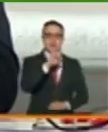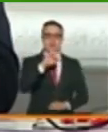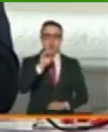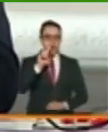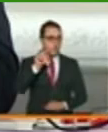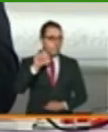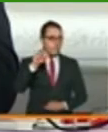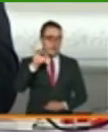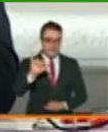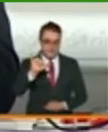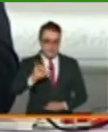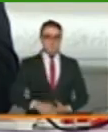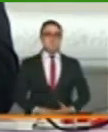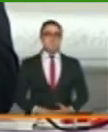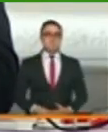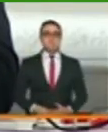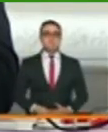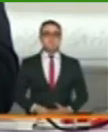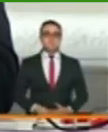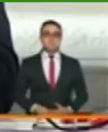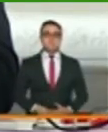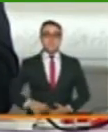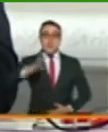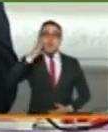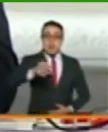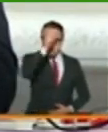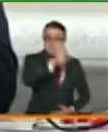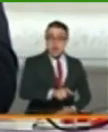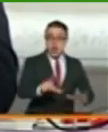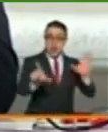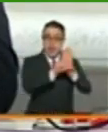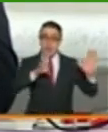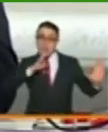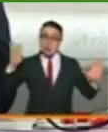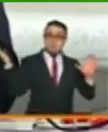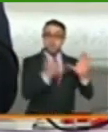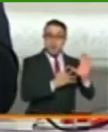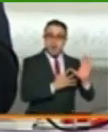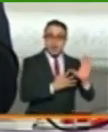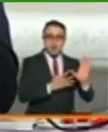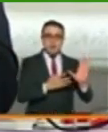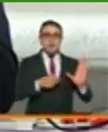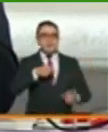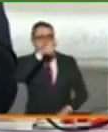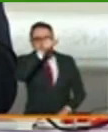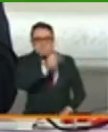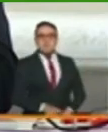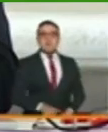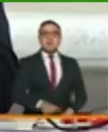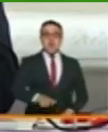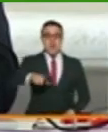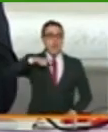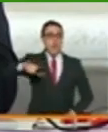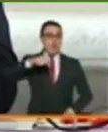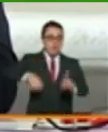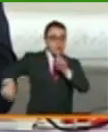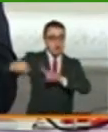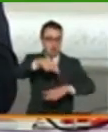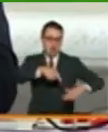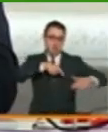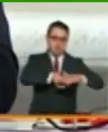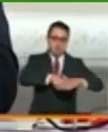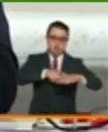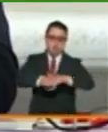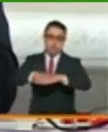Giovanni. Este delincuente es el causante del asesinato de líderes sociales